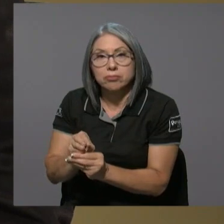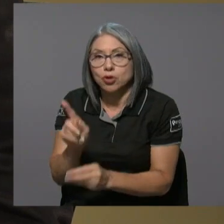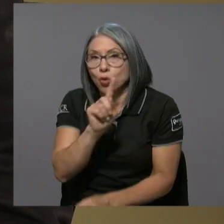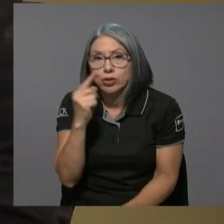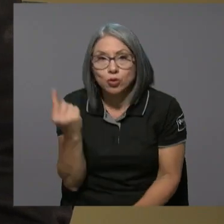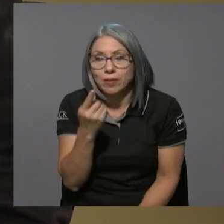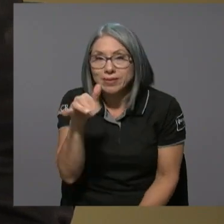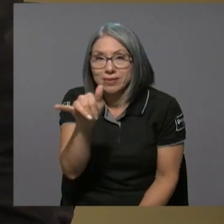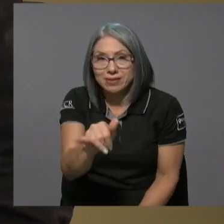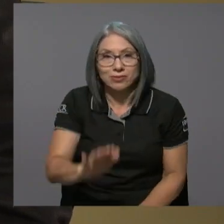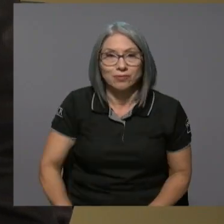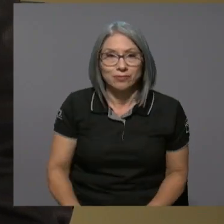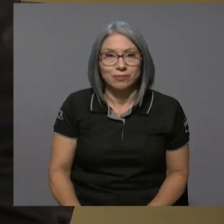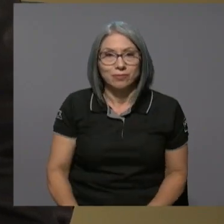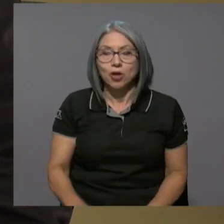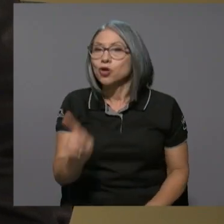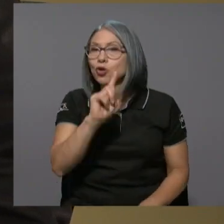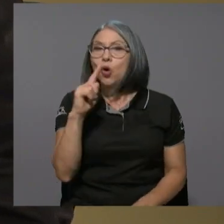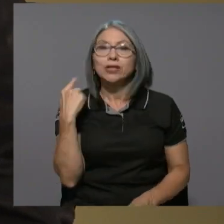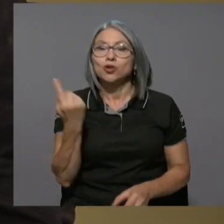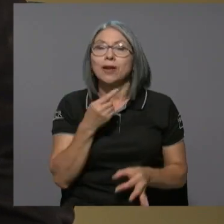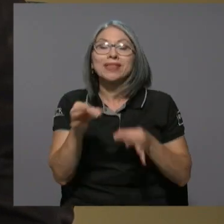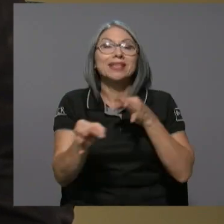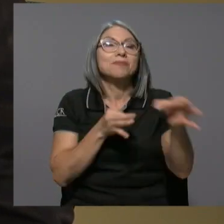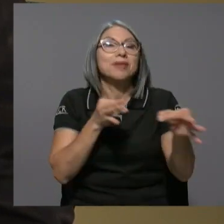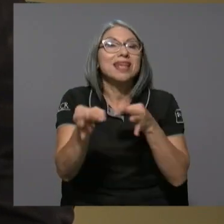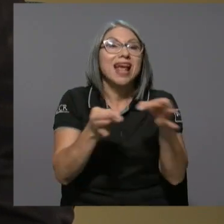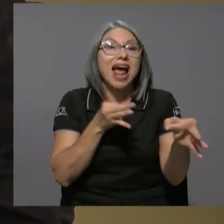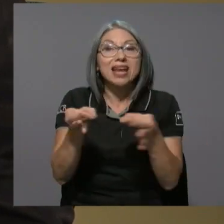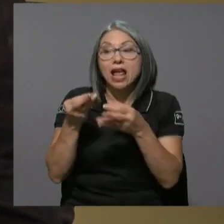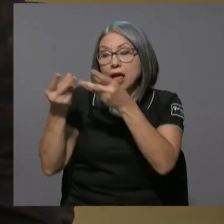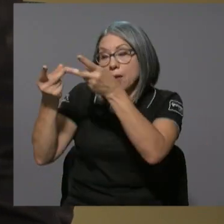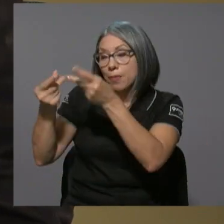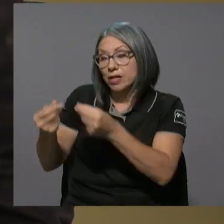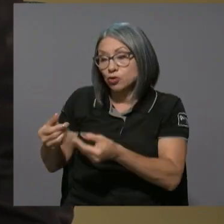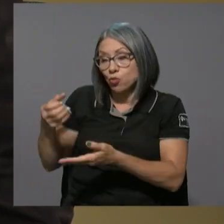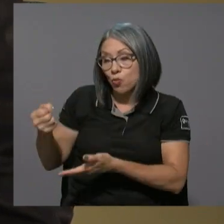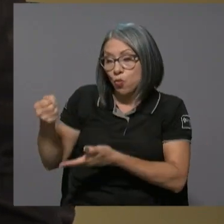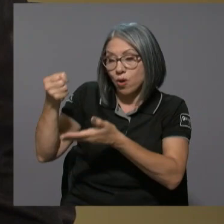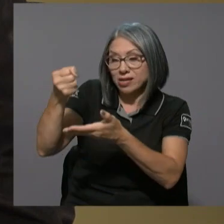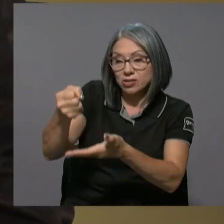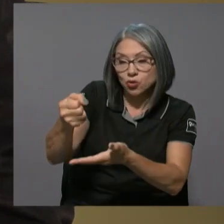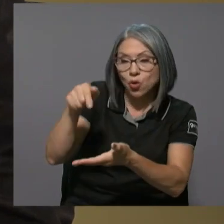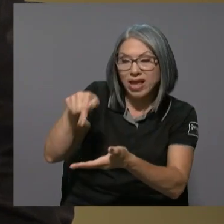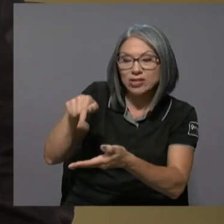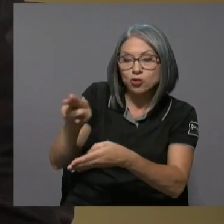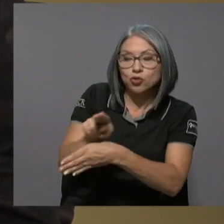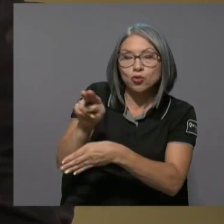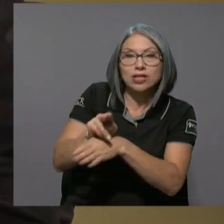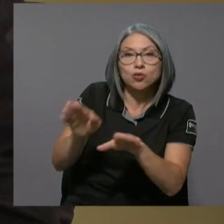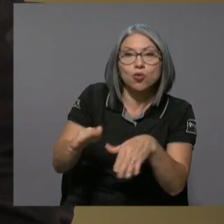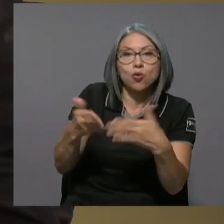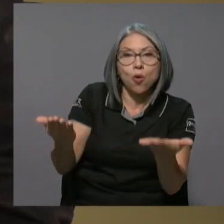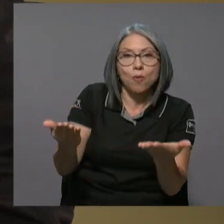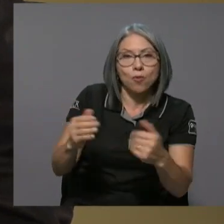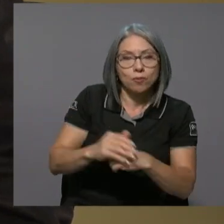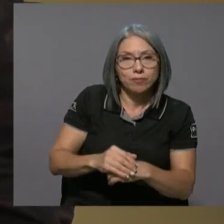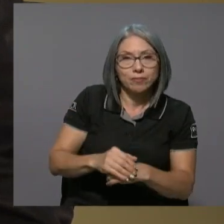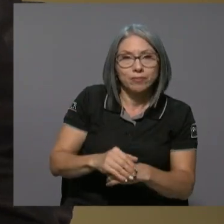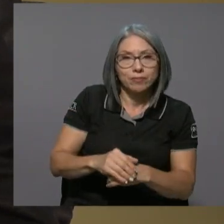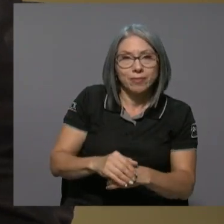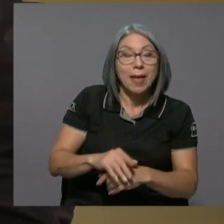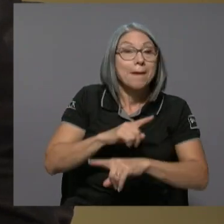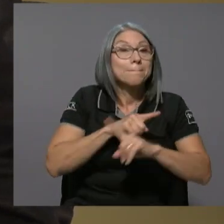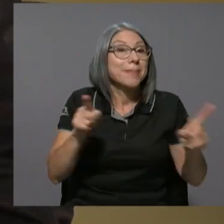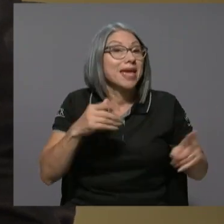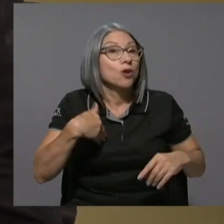o sea, se utilizaron los recursos, ciertamente, de un presupuesto, pero cuando se veían los resultados